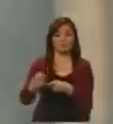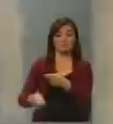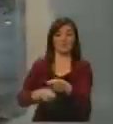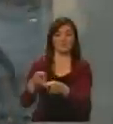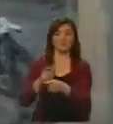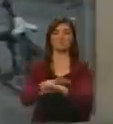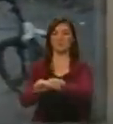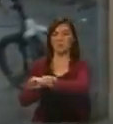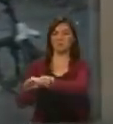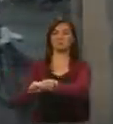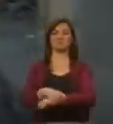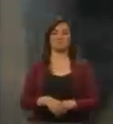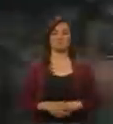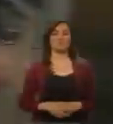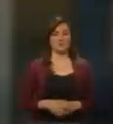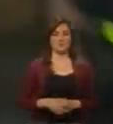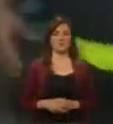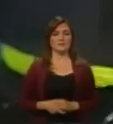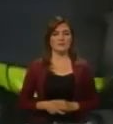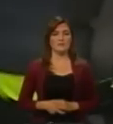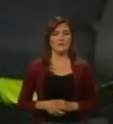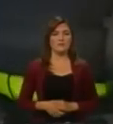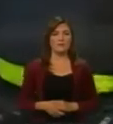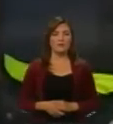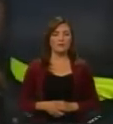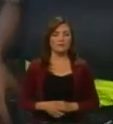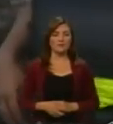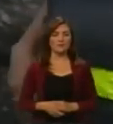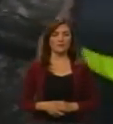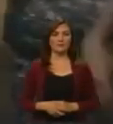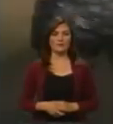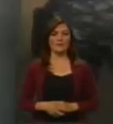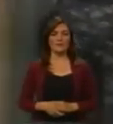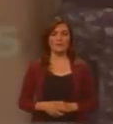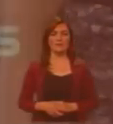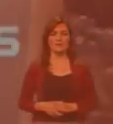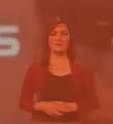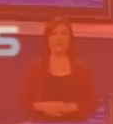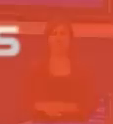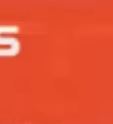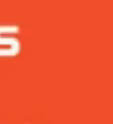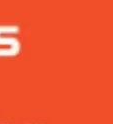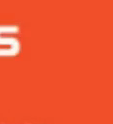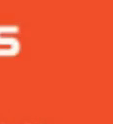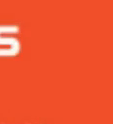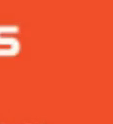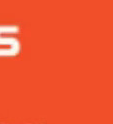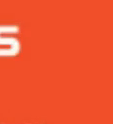expendedores fueron puestos a órdenes de las autoridades. Catalina García, 24 horas.